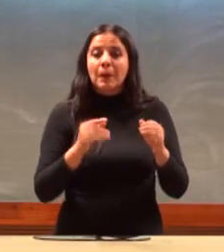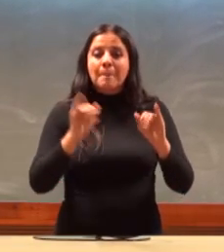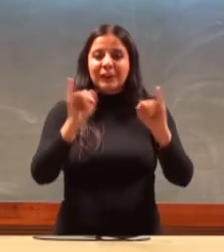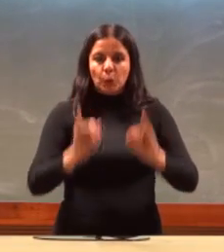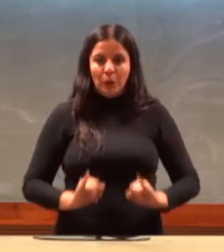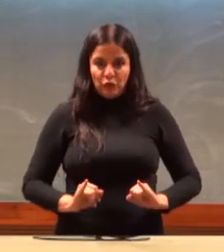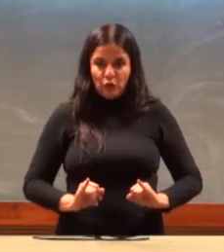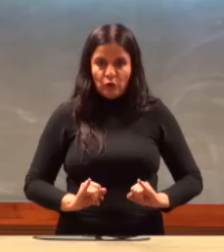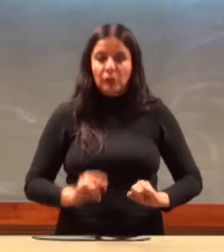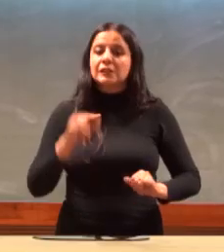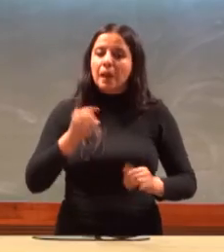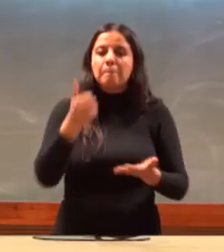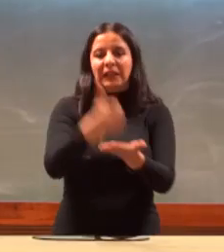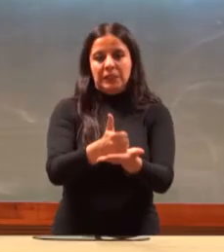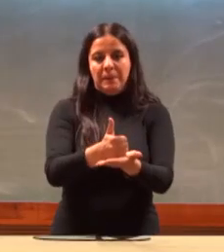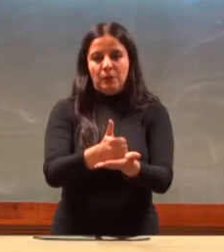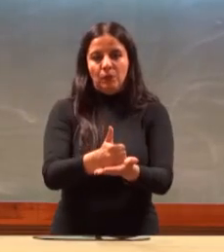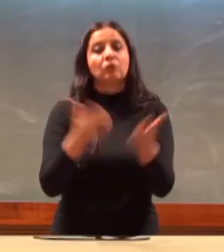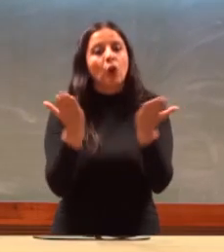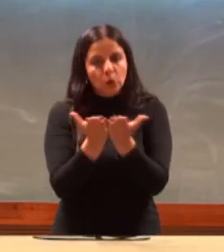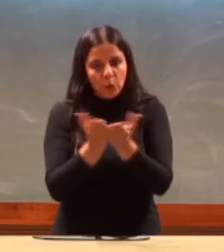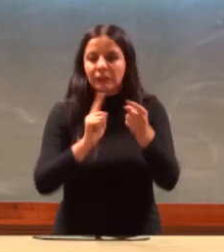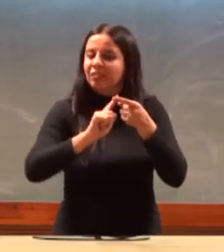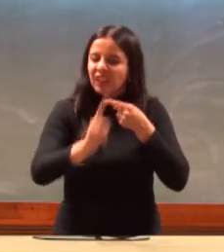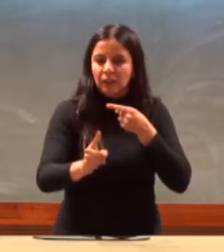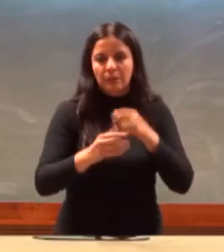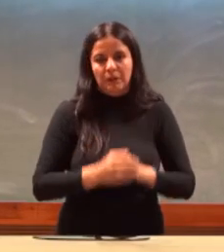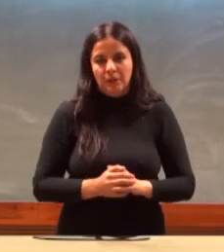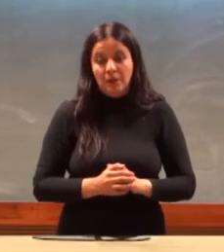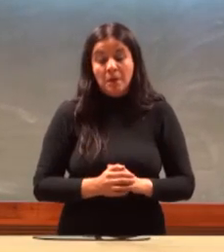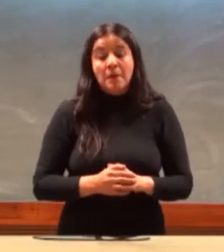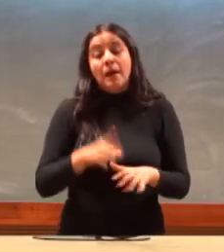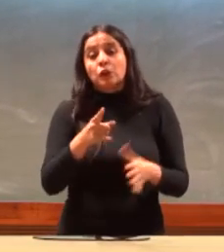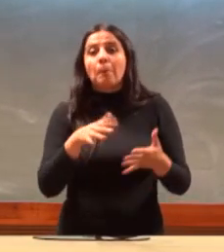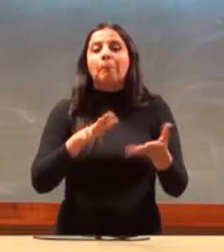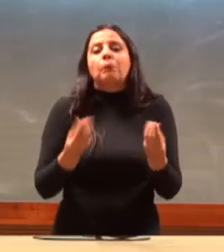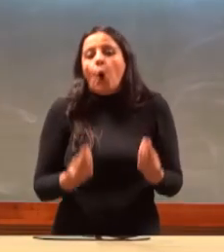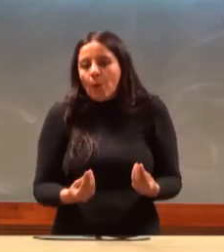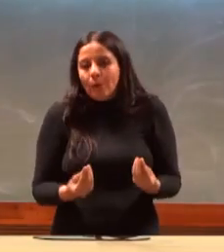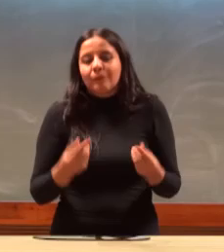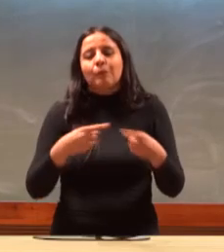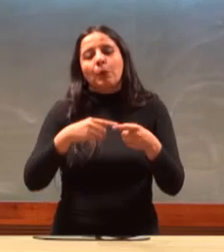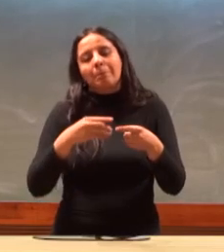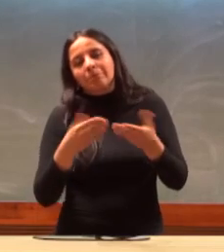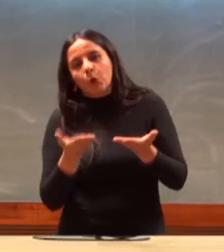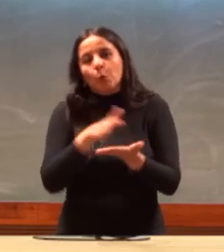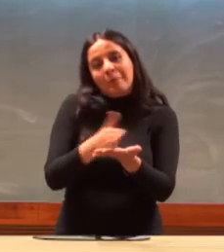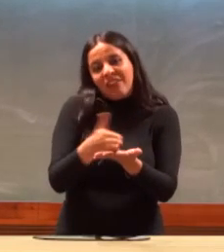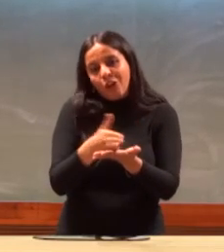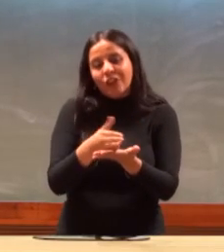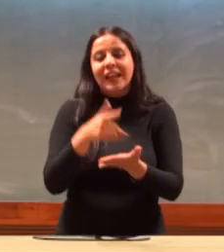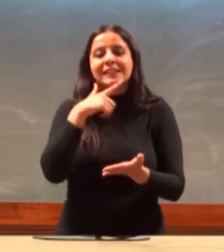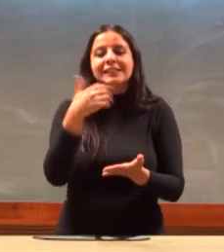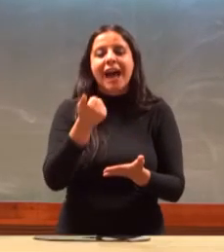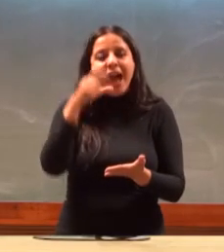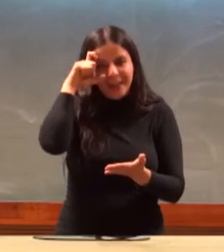democracia directa Y eso lo vamos a hacer A través de la SAE a través de asambleas asambleas que a partir las distintas escuelas y que esas asambleas